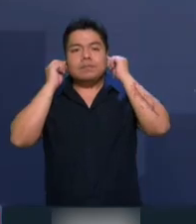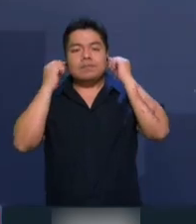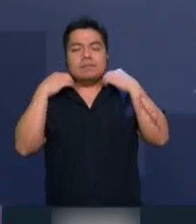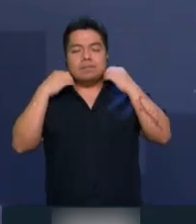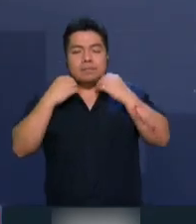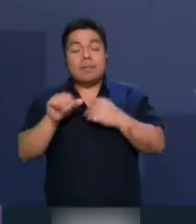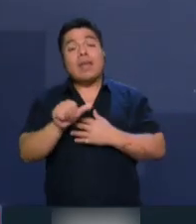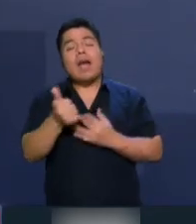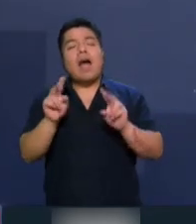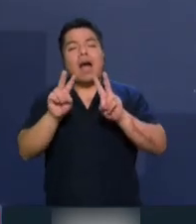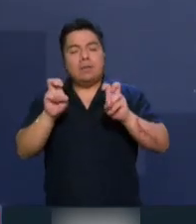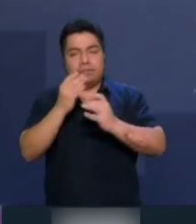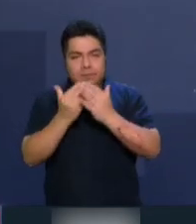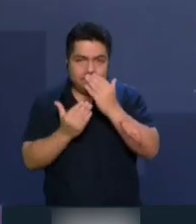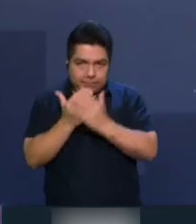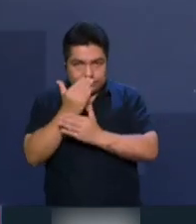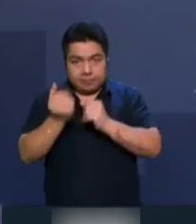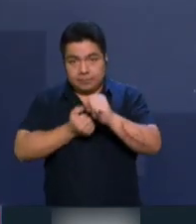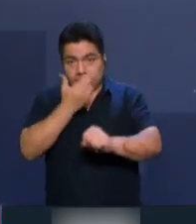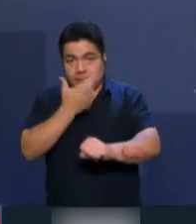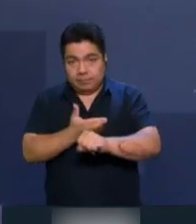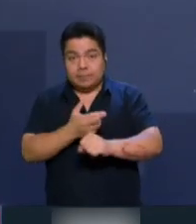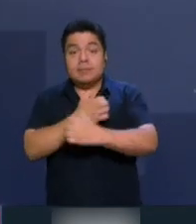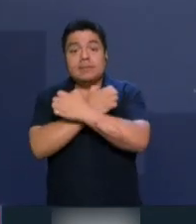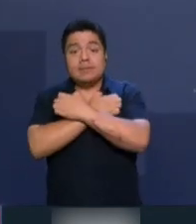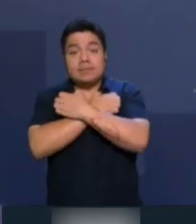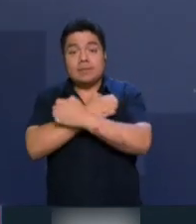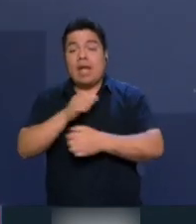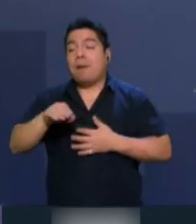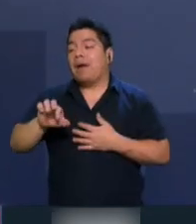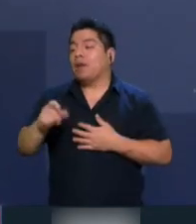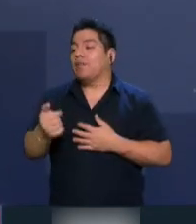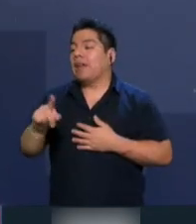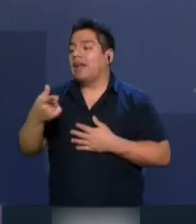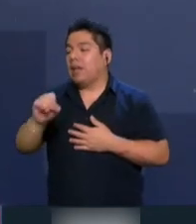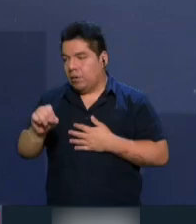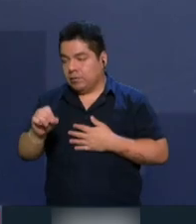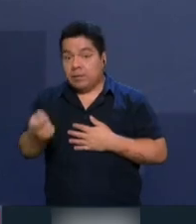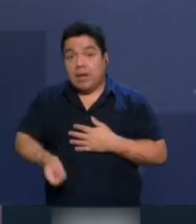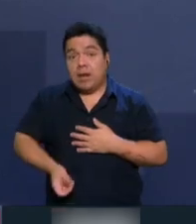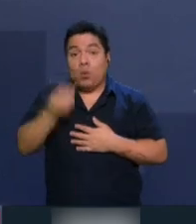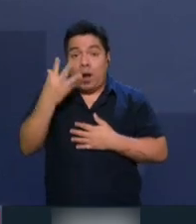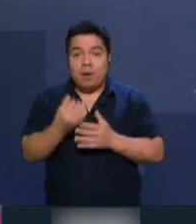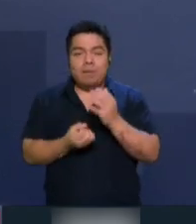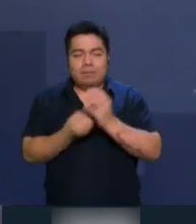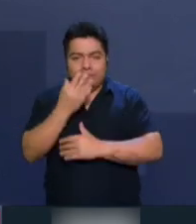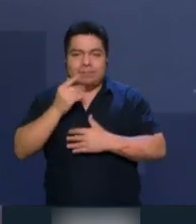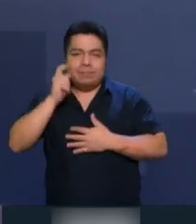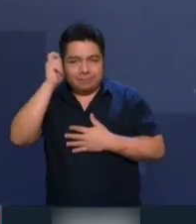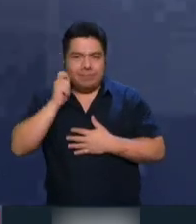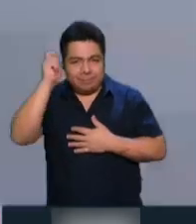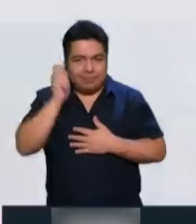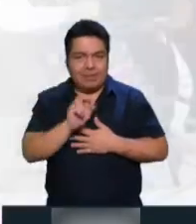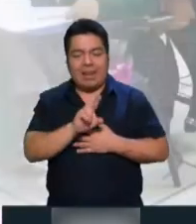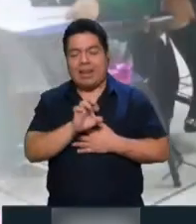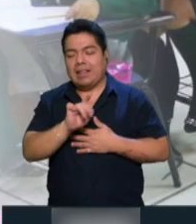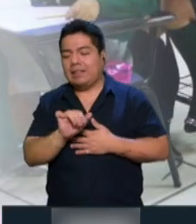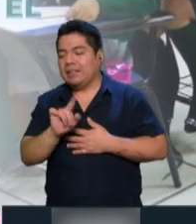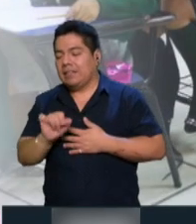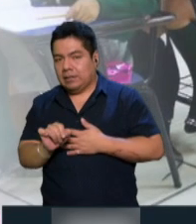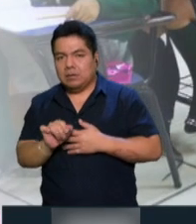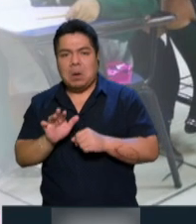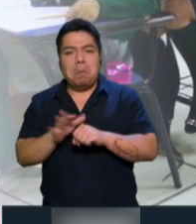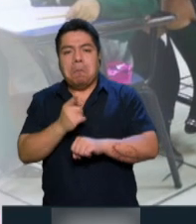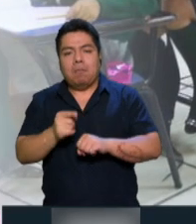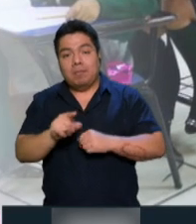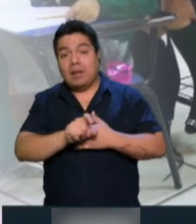En otro tema, esta mañana el secretario de Educación Pública, Mario Delgado, anunció la nueva beca universal Rita Cetina Gutiérrez, que busca